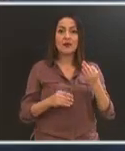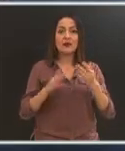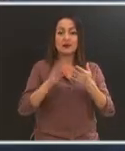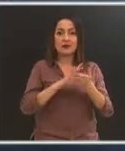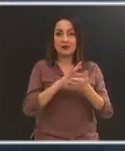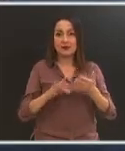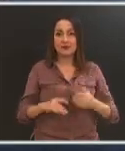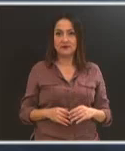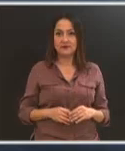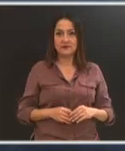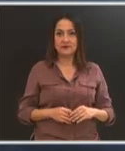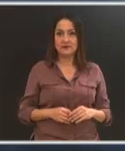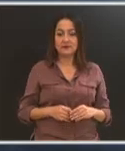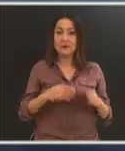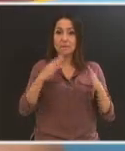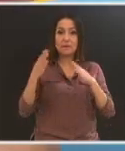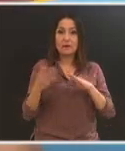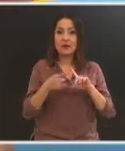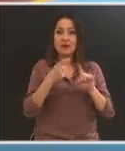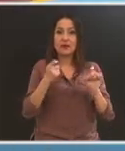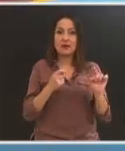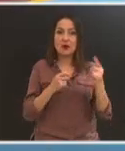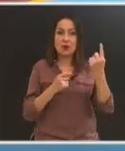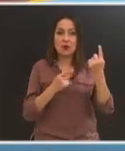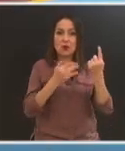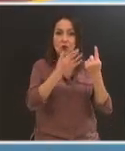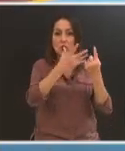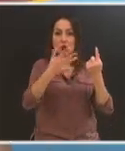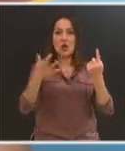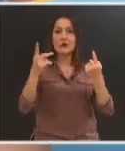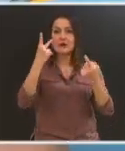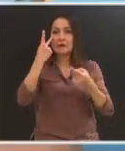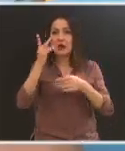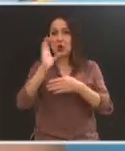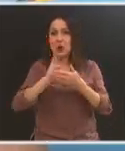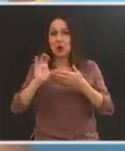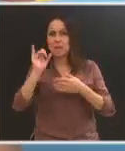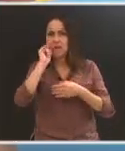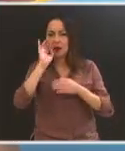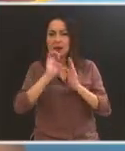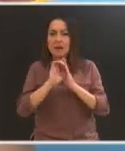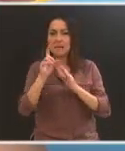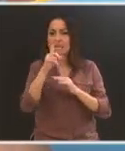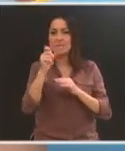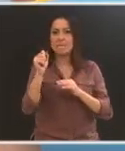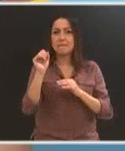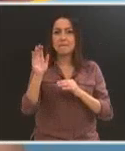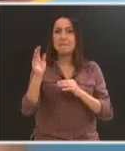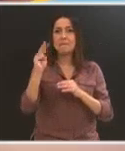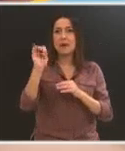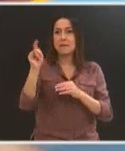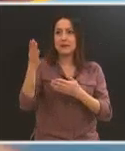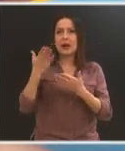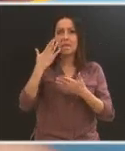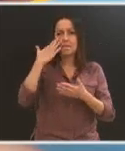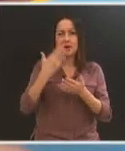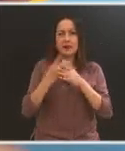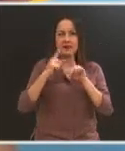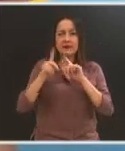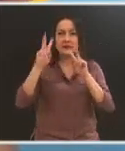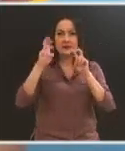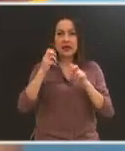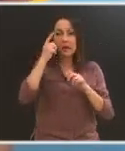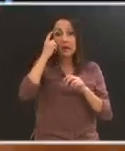digital. Esta preparación viene desde uno hasta lo que uno ve en el colegio, digamos, el MEP nos ha proveído pruebas y diferentes exámenes para